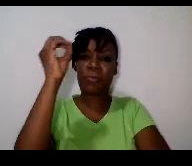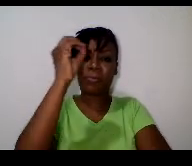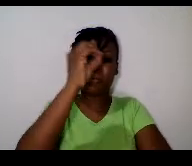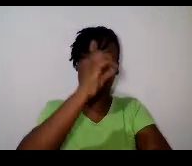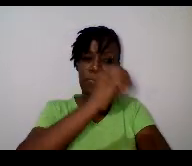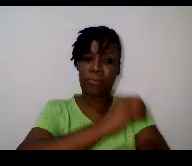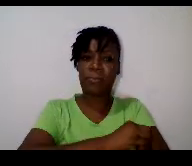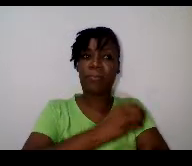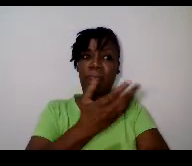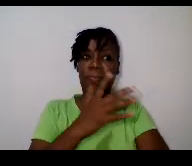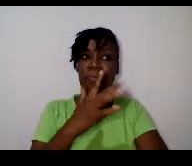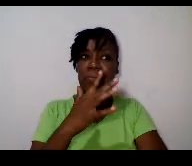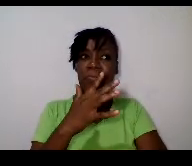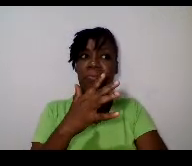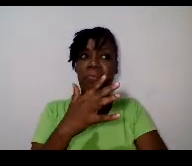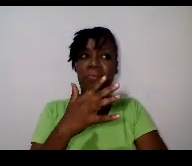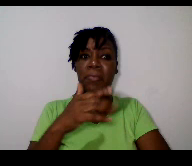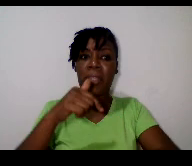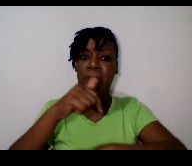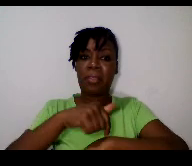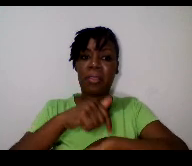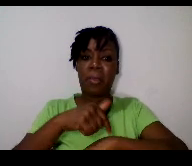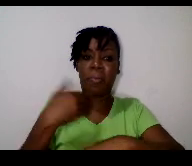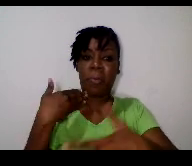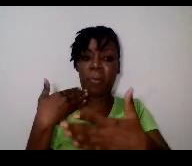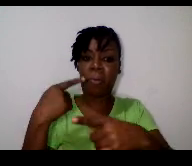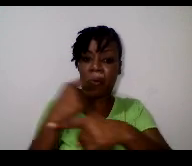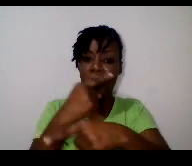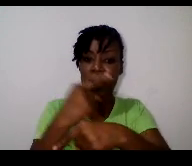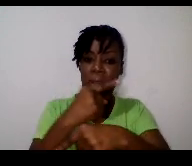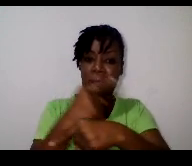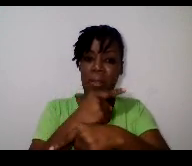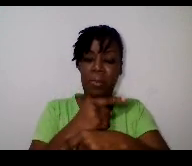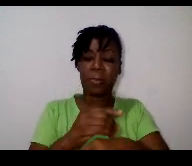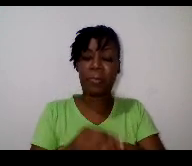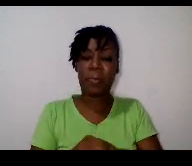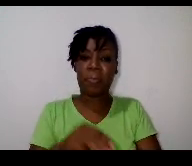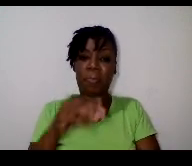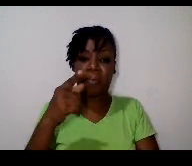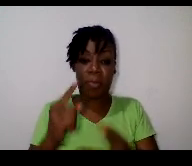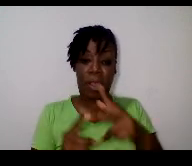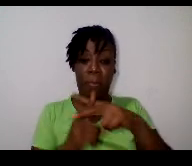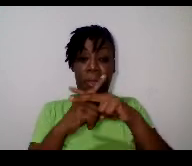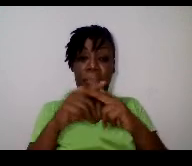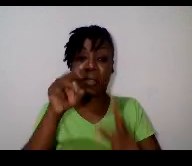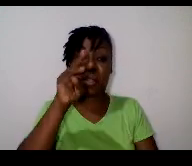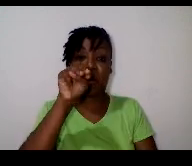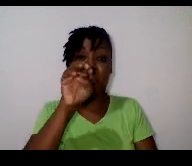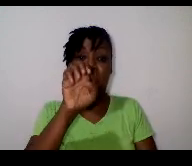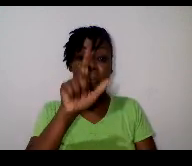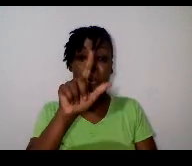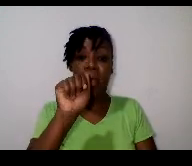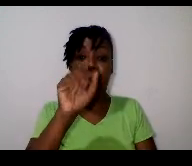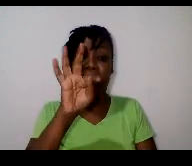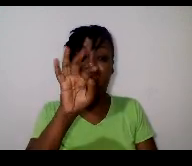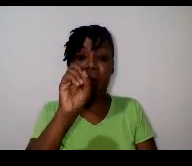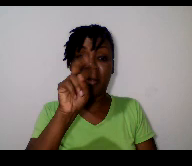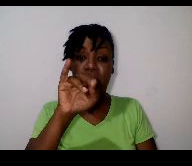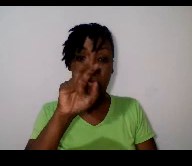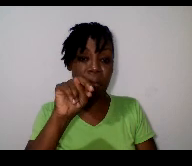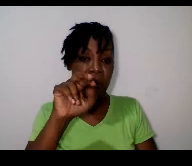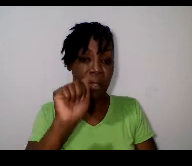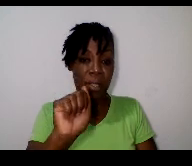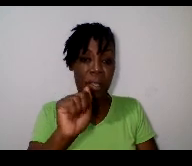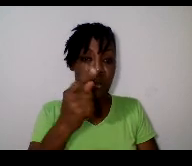para lo que tiene que ver con la aparición de la melatonina. Pero es importante que vean la cantidad de horas según